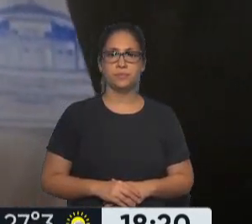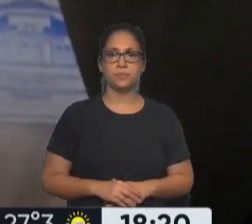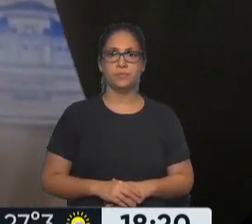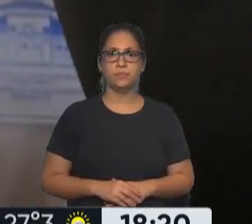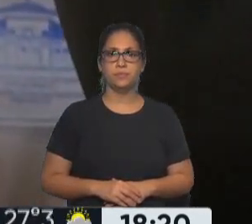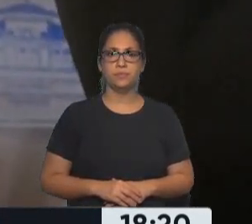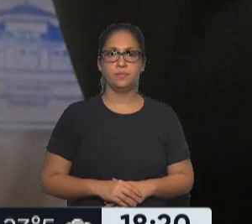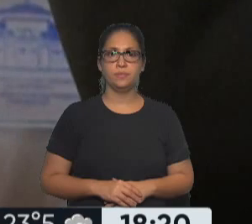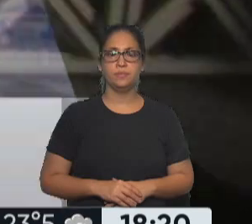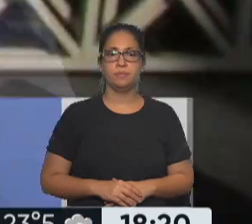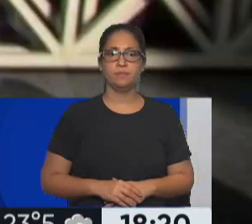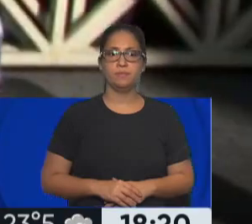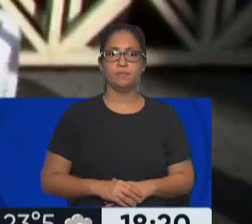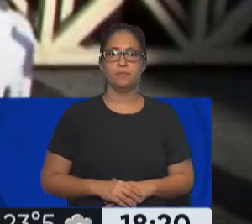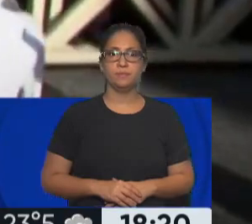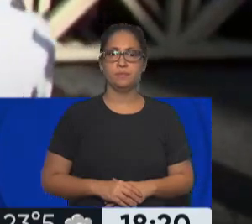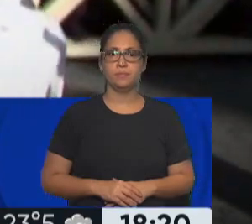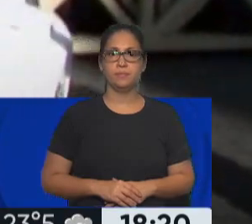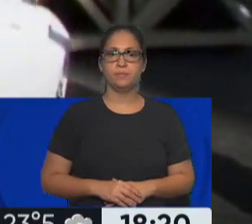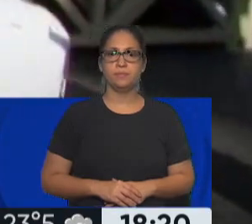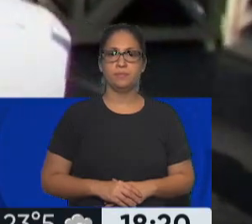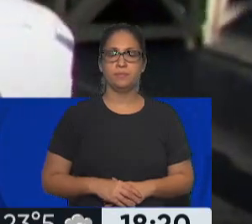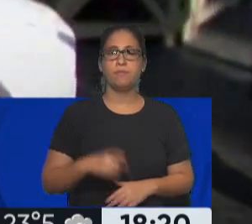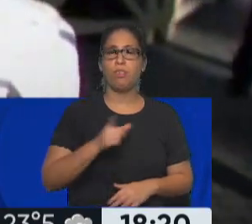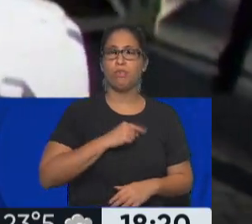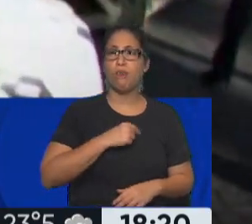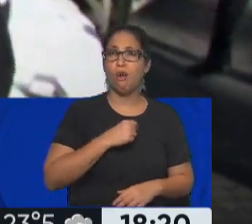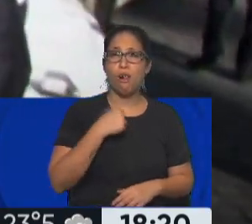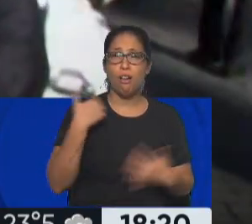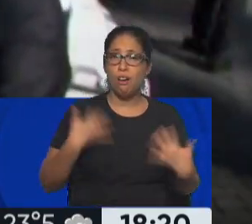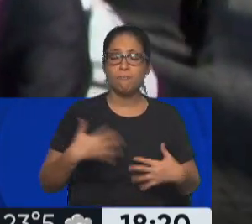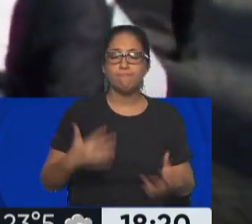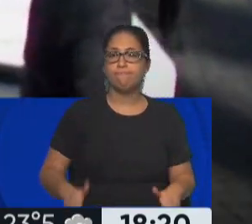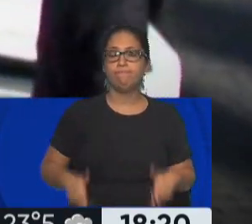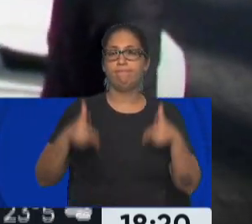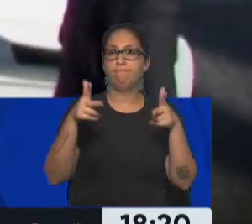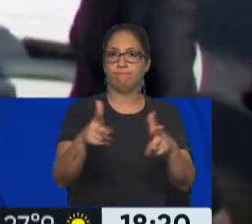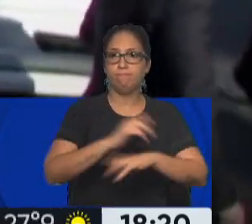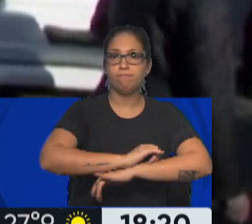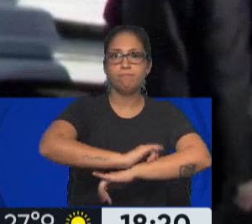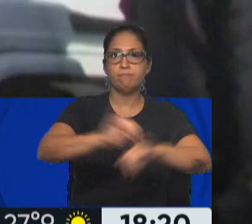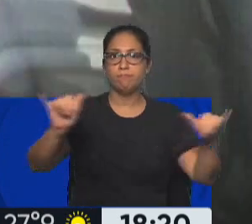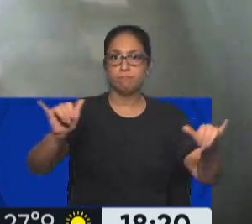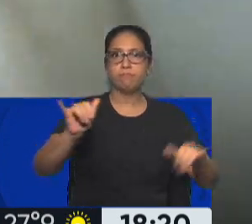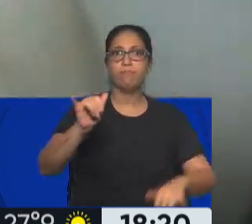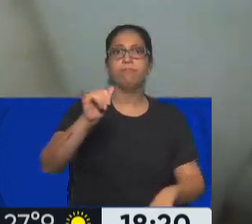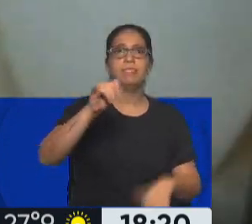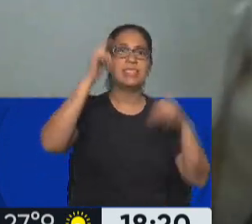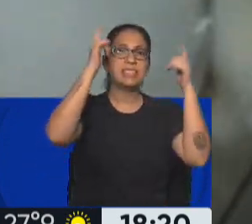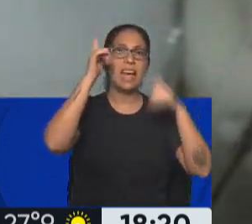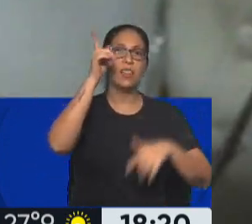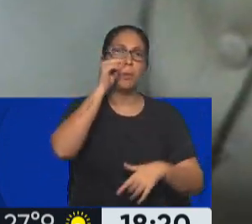Con profondo dolore devo annunciare la morte del nostro Santo